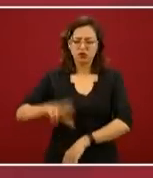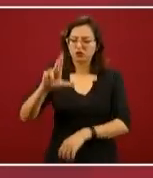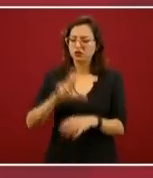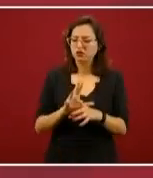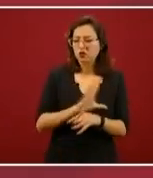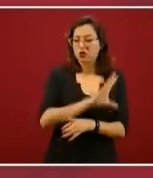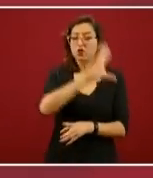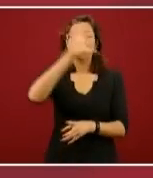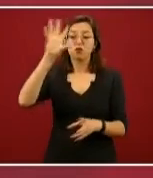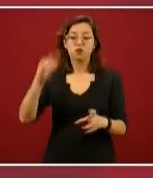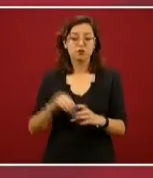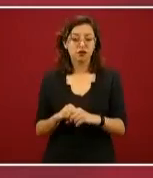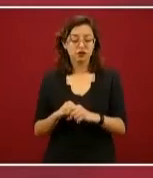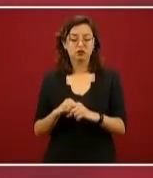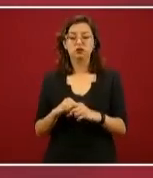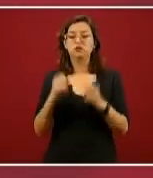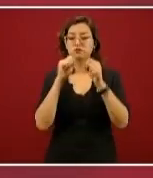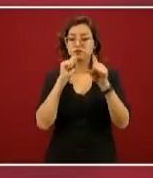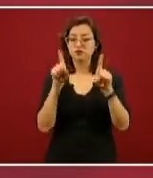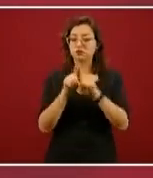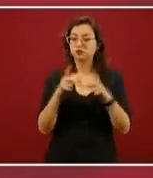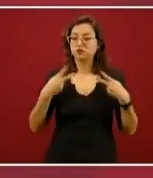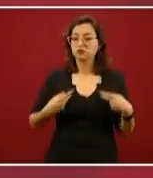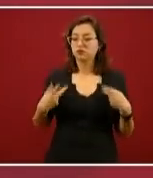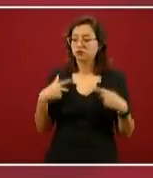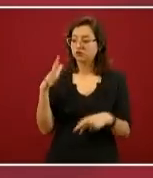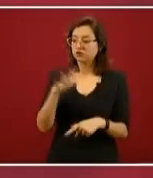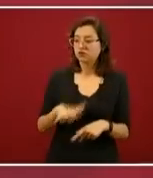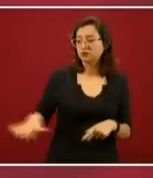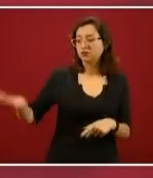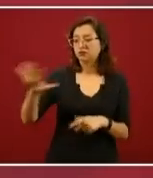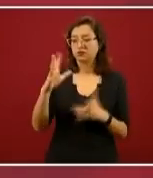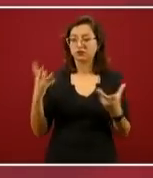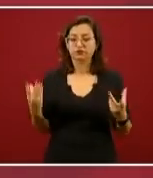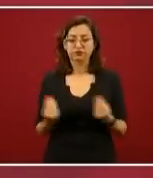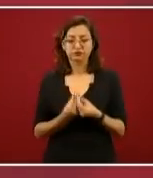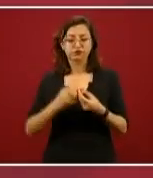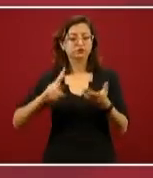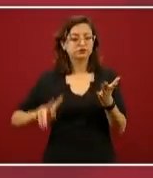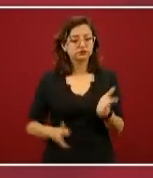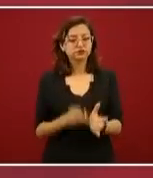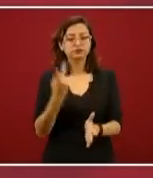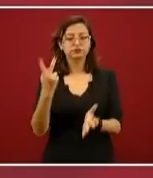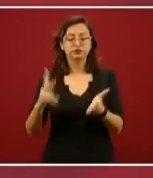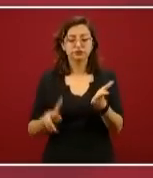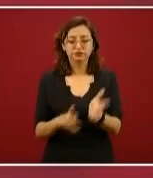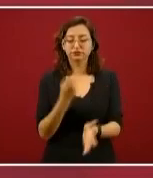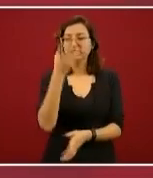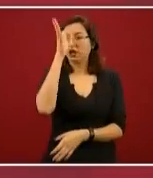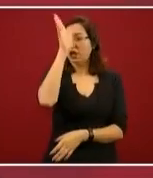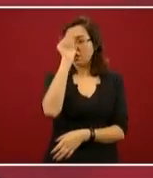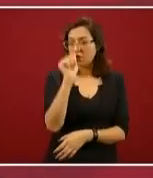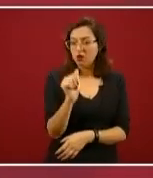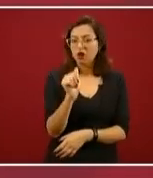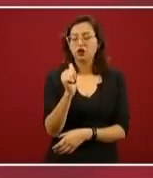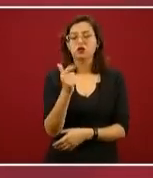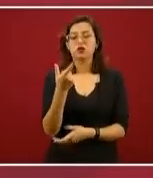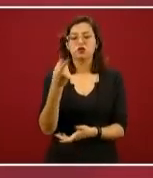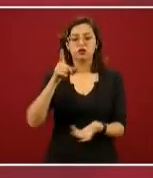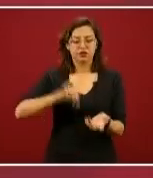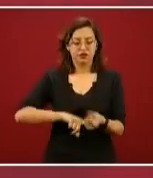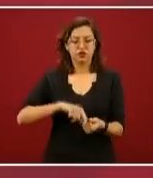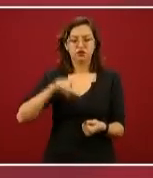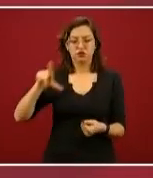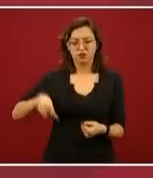gobierno y con toda la sociedad. Hemos tenido innumerables encuentros y acuerdos, no solamente en el interior